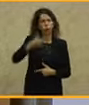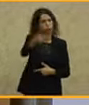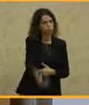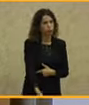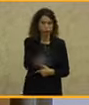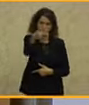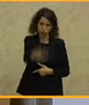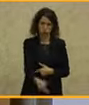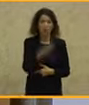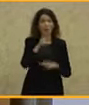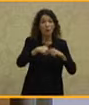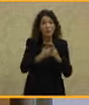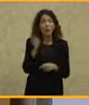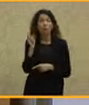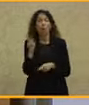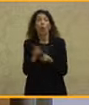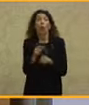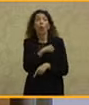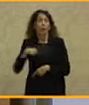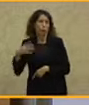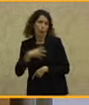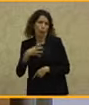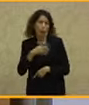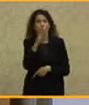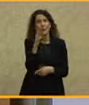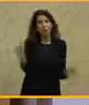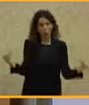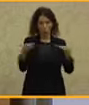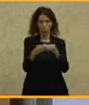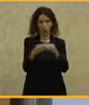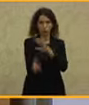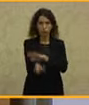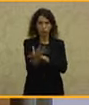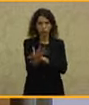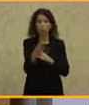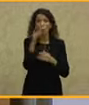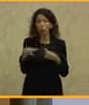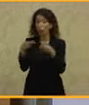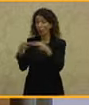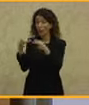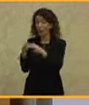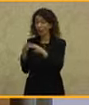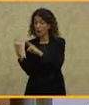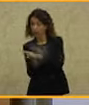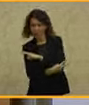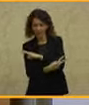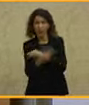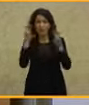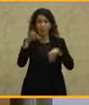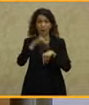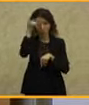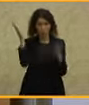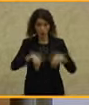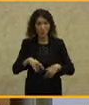muy importante. Pero las familias no pueden solas, por eso se han agrupado, porque la sociedad no había dado respuesta, porque quien